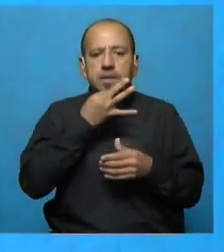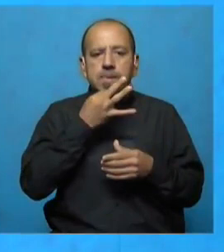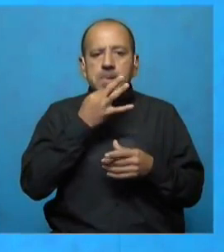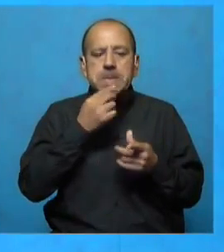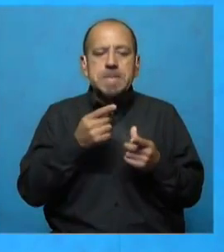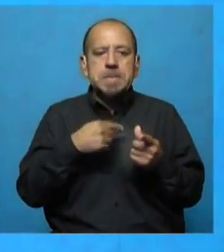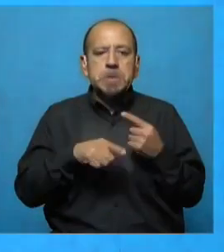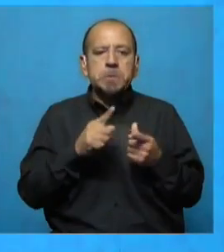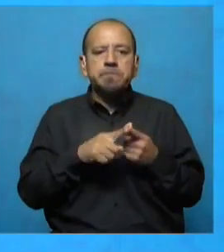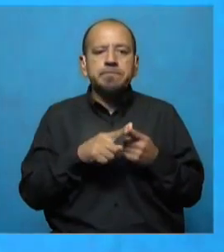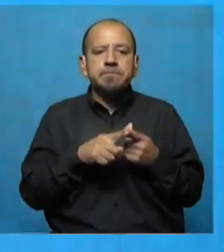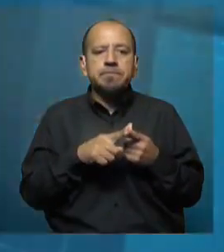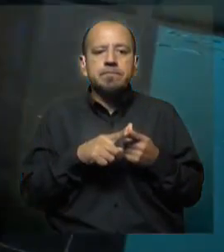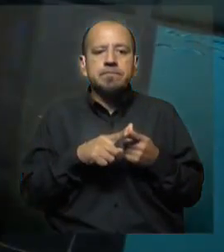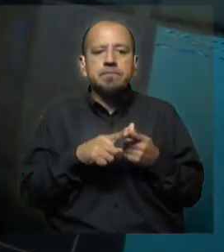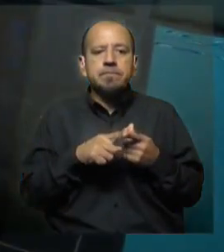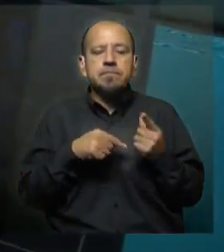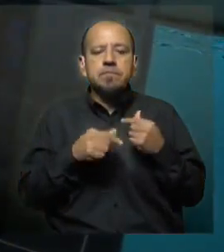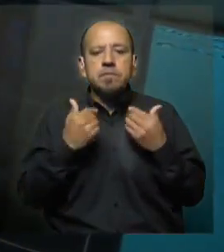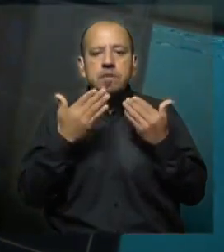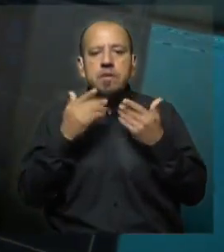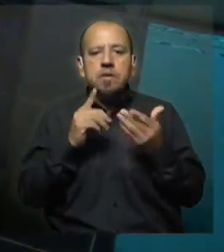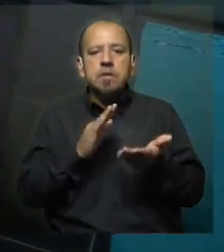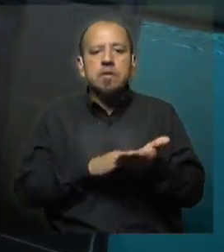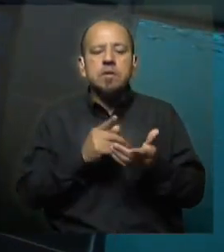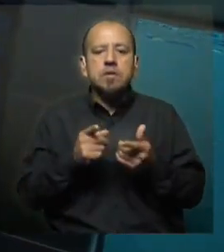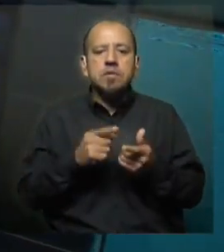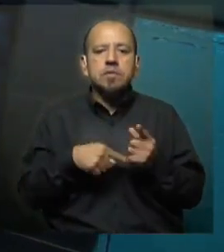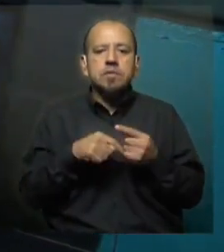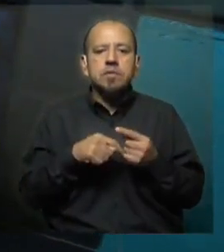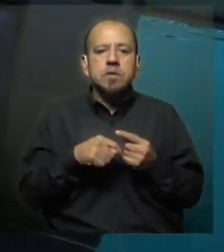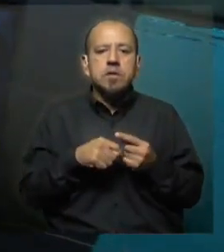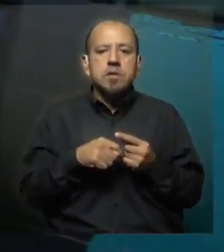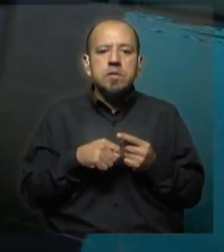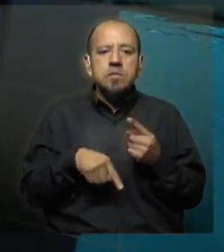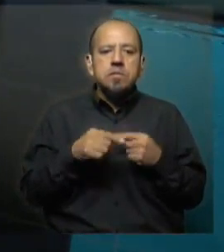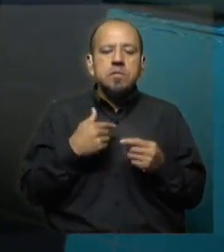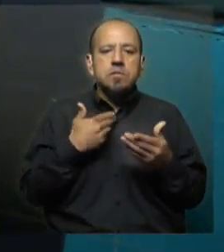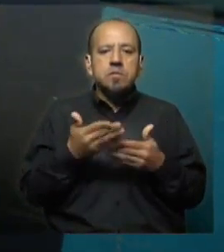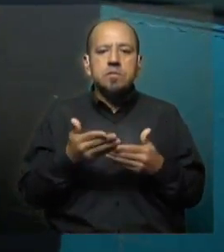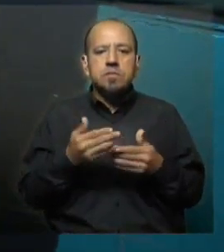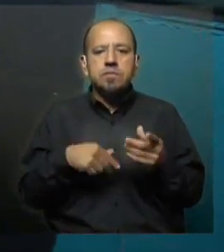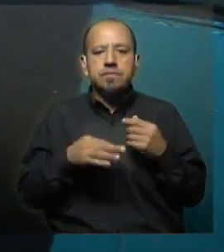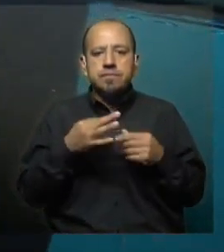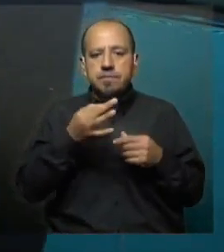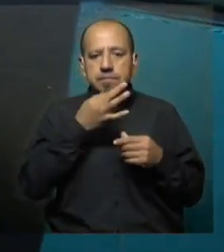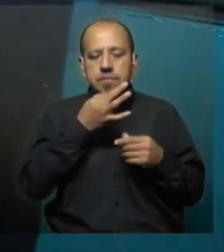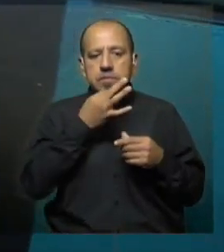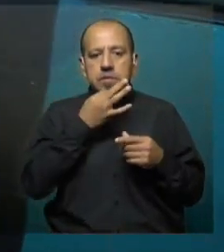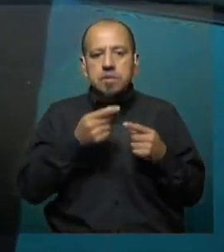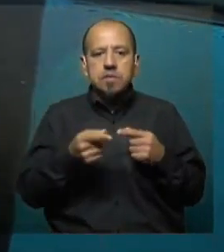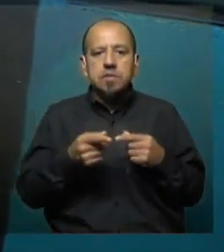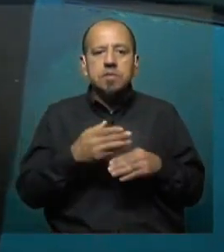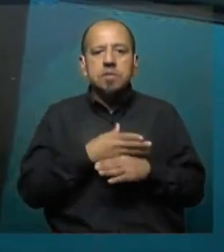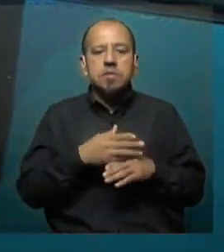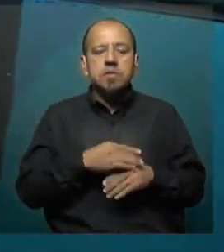a mí lo que me gusta es que se hable esa noticia charlemos de este tema y yo abro la puerta a través de un chiste y después se genera una conversación a mí eso es lo que me parece